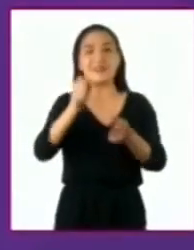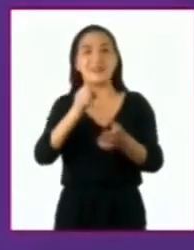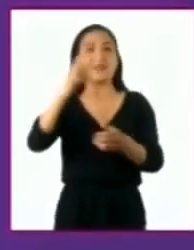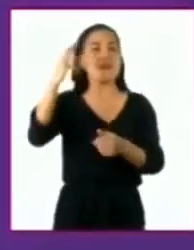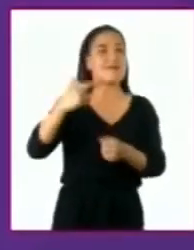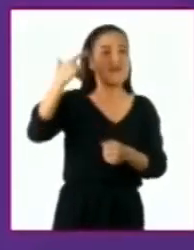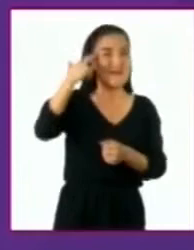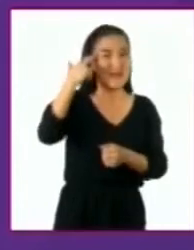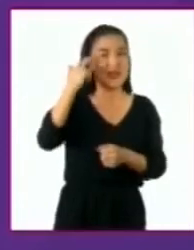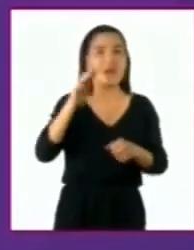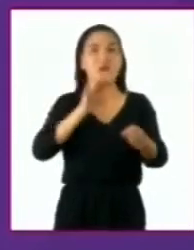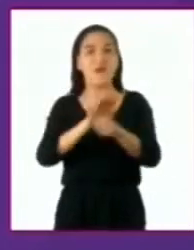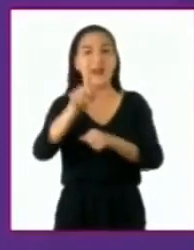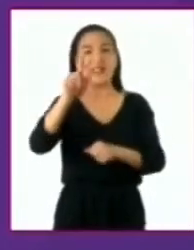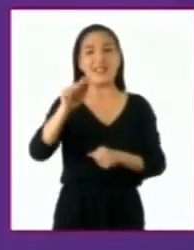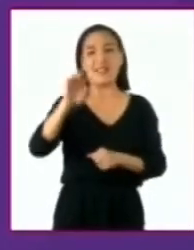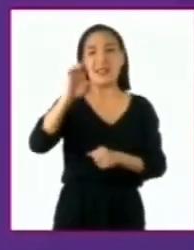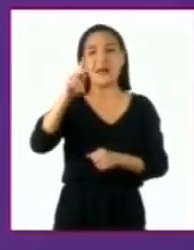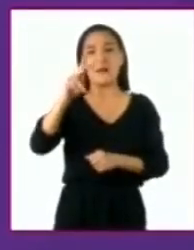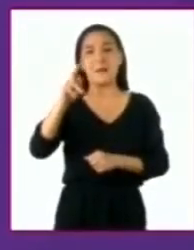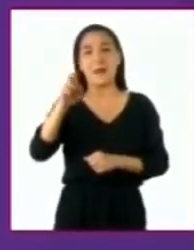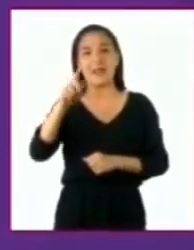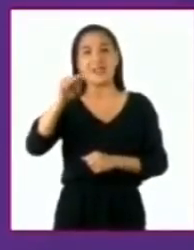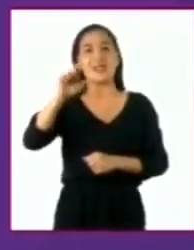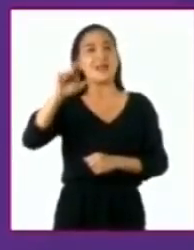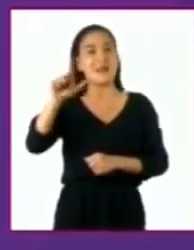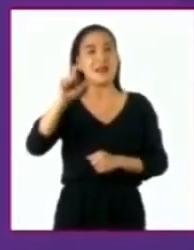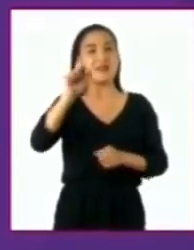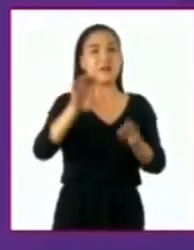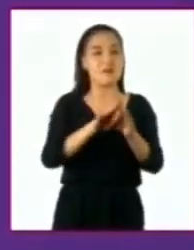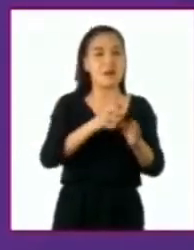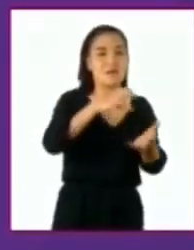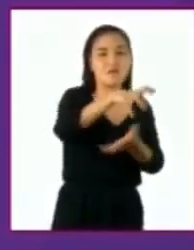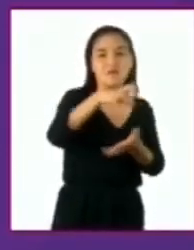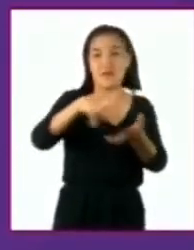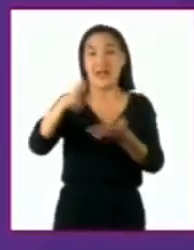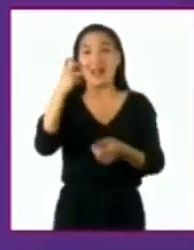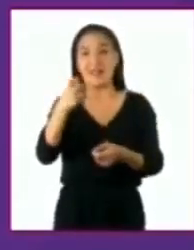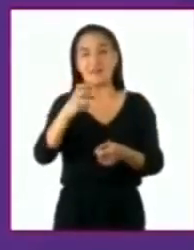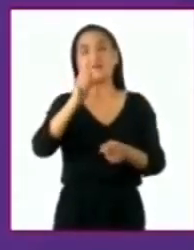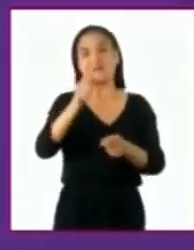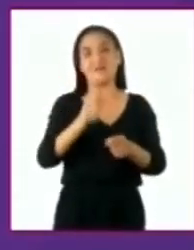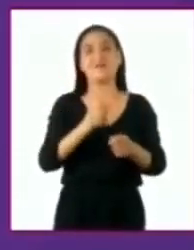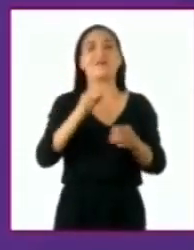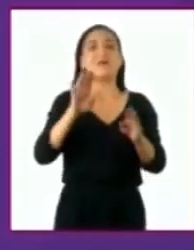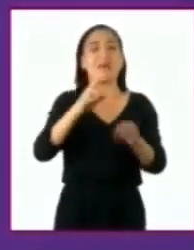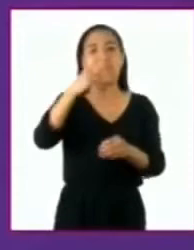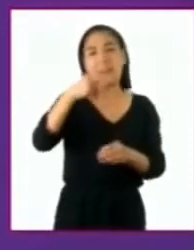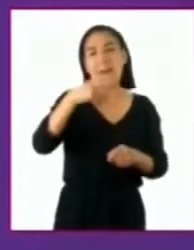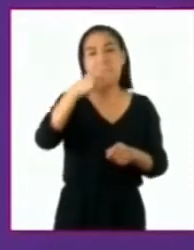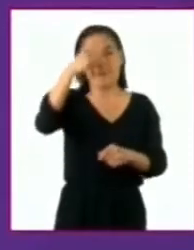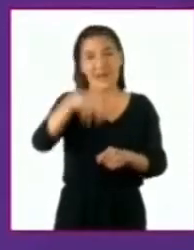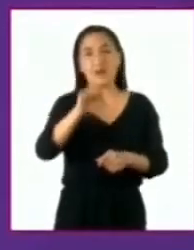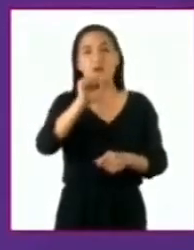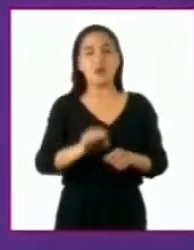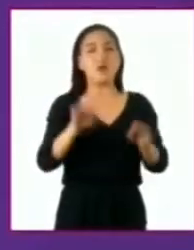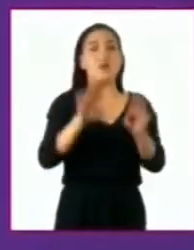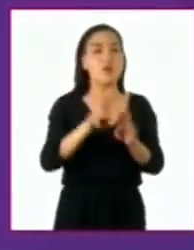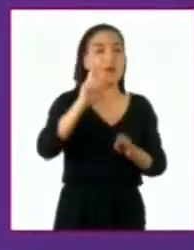o altépetl que existían en Mesoamérica, se los repartieron entre los